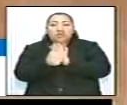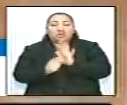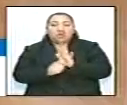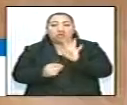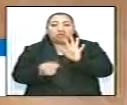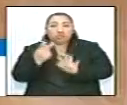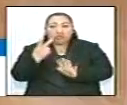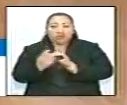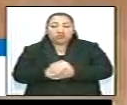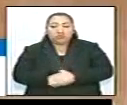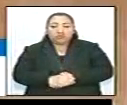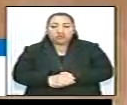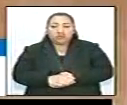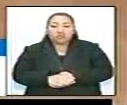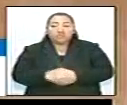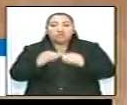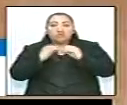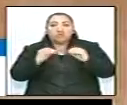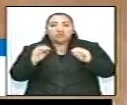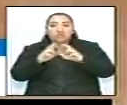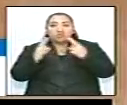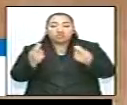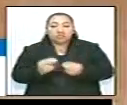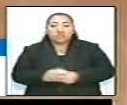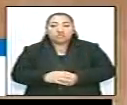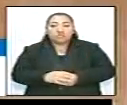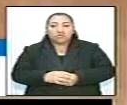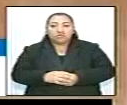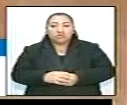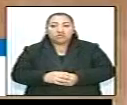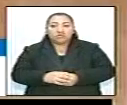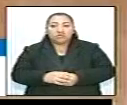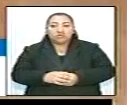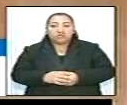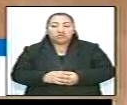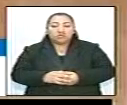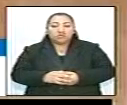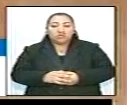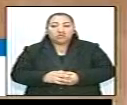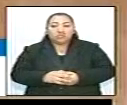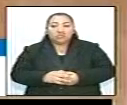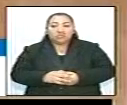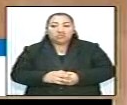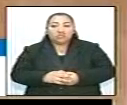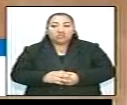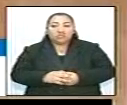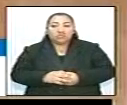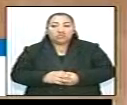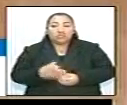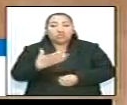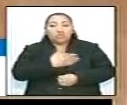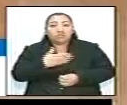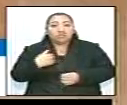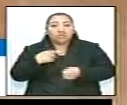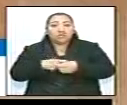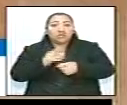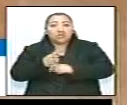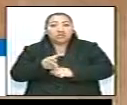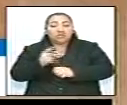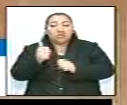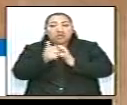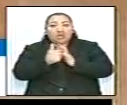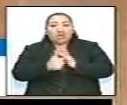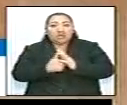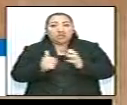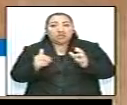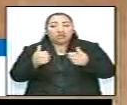12, convocatoria a sesiones. La presidencia debe remitir a los miembros titulares y necesitarios la agenda a